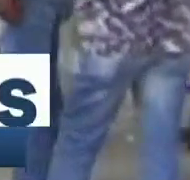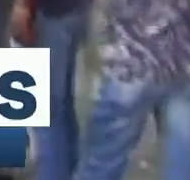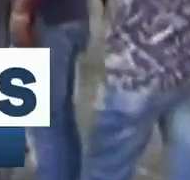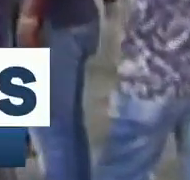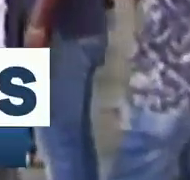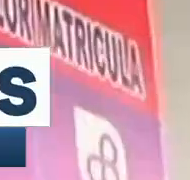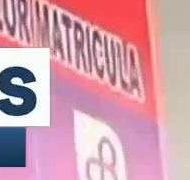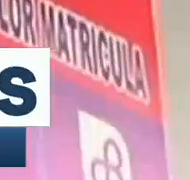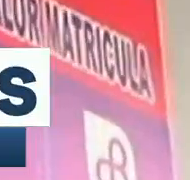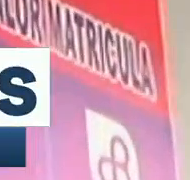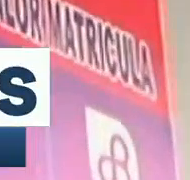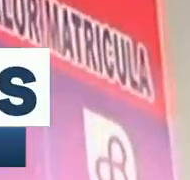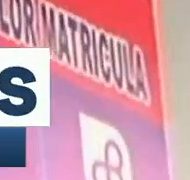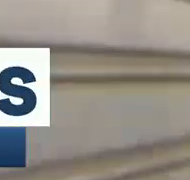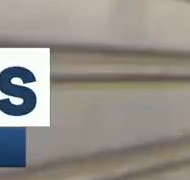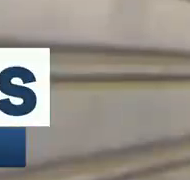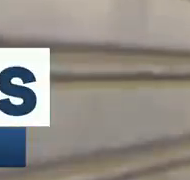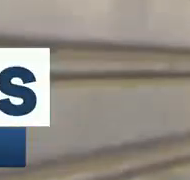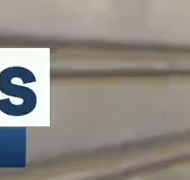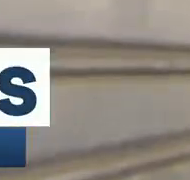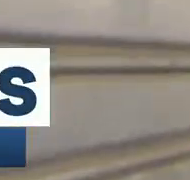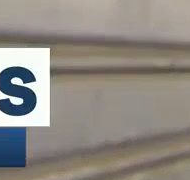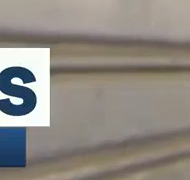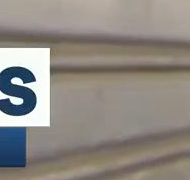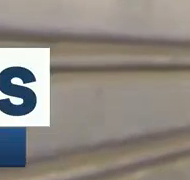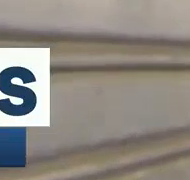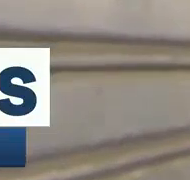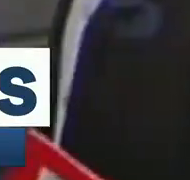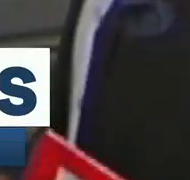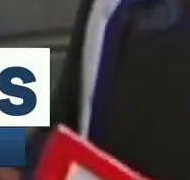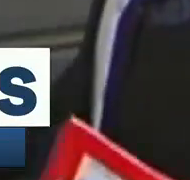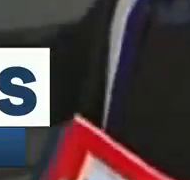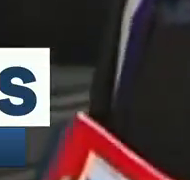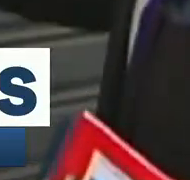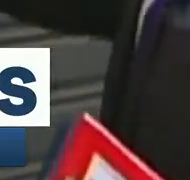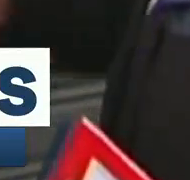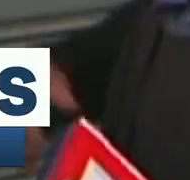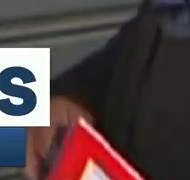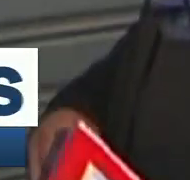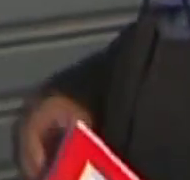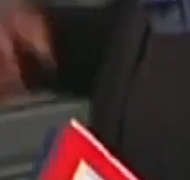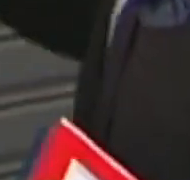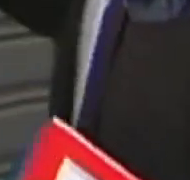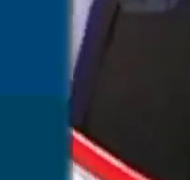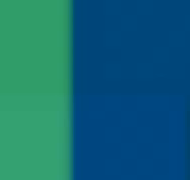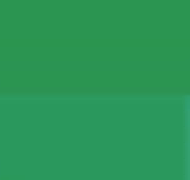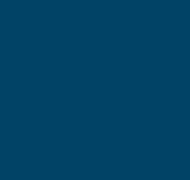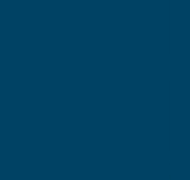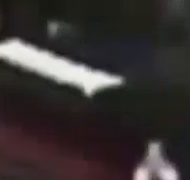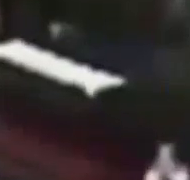Clausuraron locales en donde se falsificaban documentos que eran utilizados en trámites de permisos de conducción.